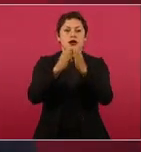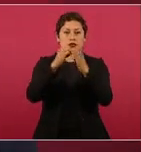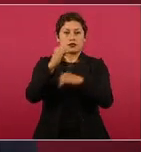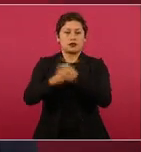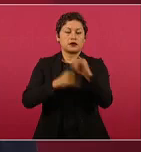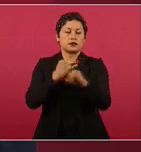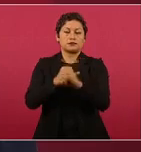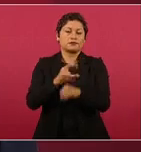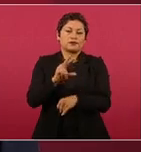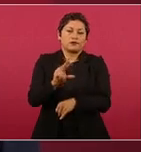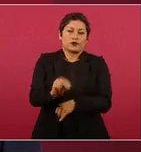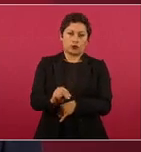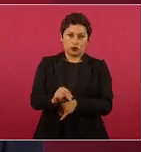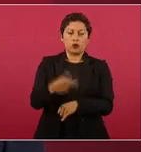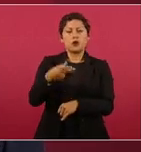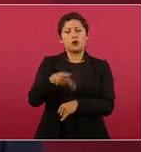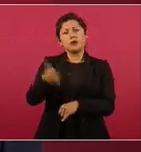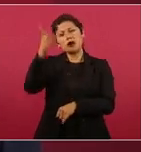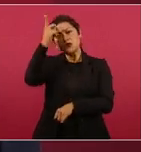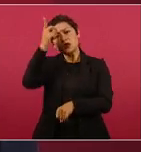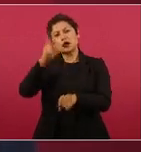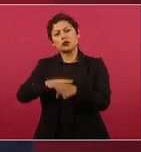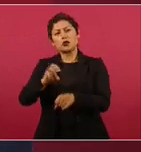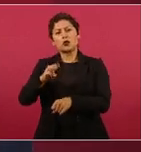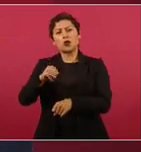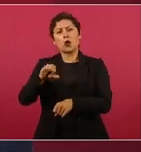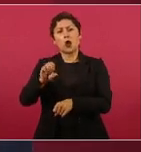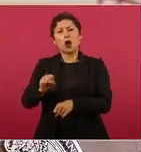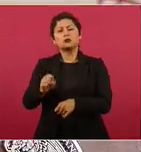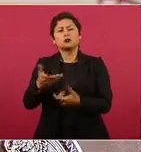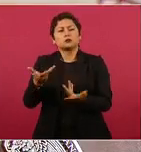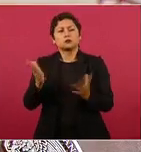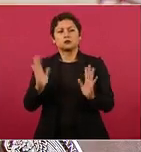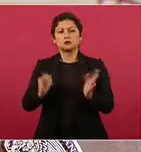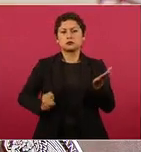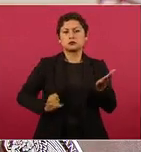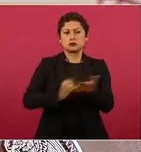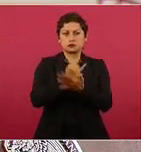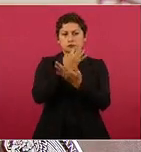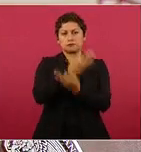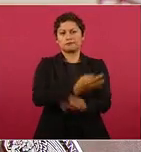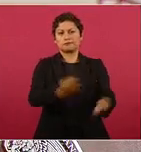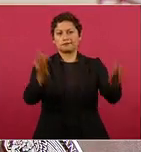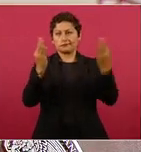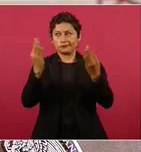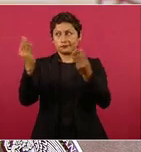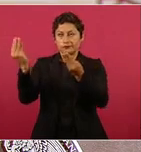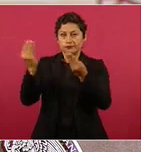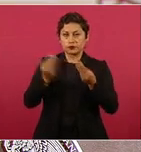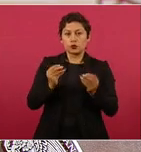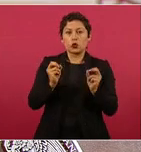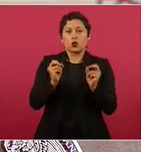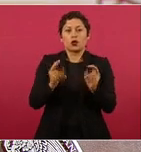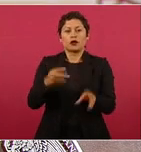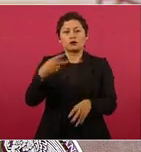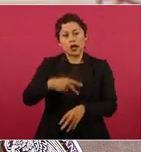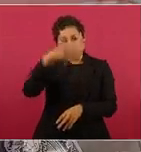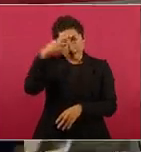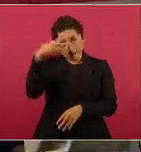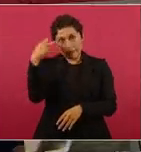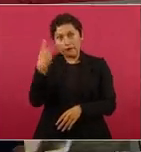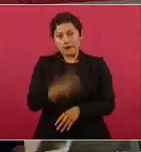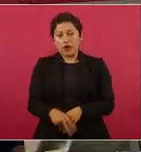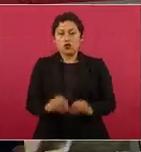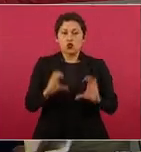internacional, pero así lo decidió el director de la OMS y así se estableció. Y en México una gran parte de estas medidas ya